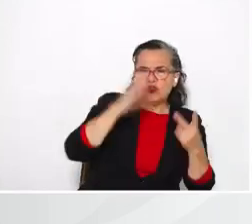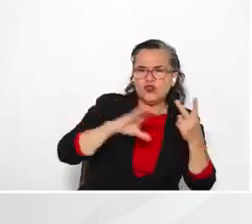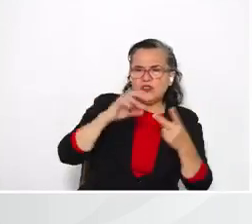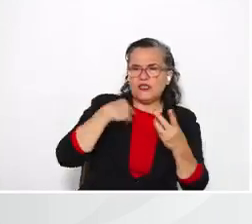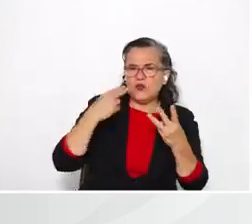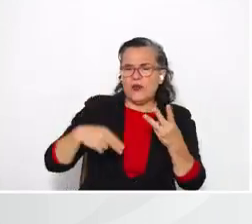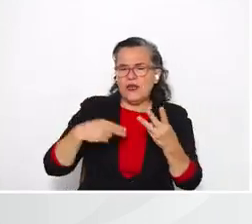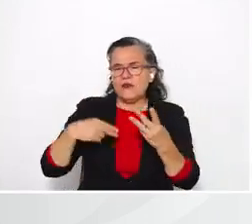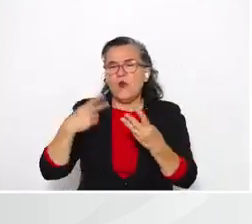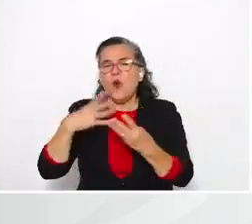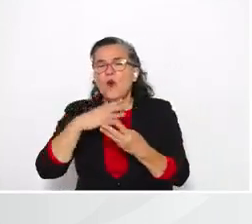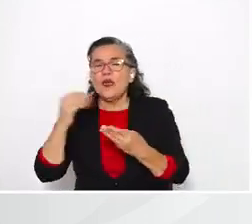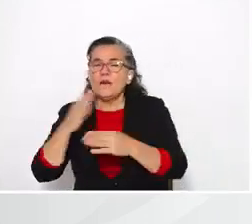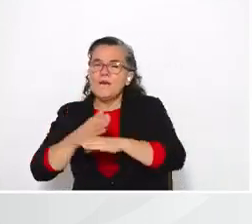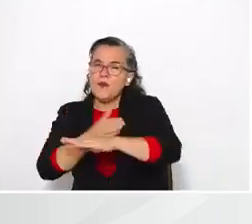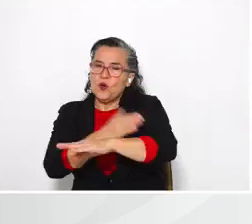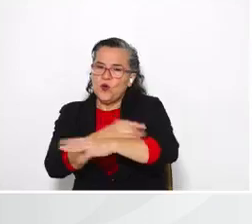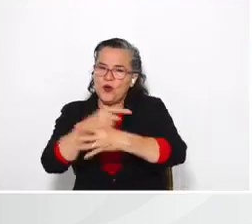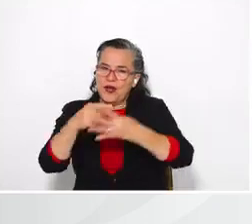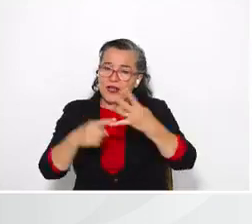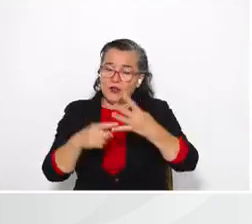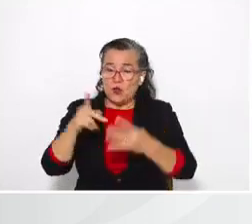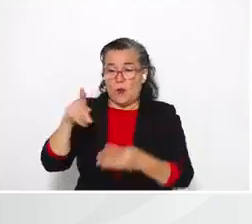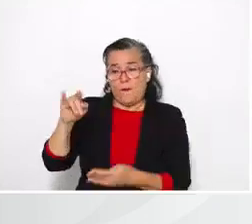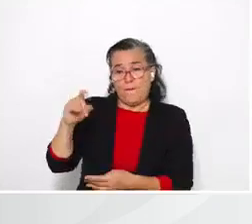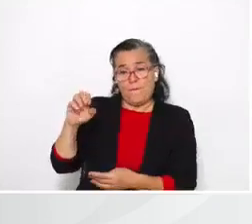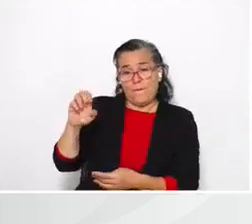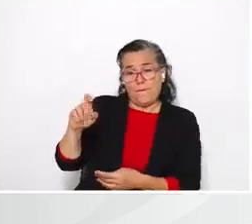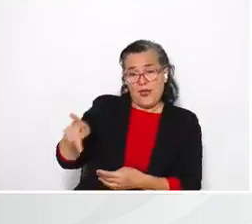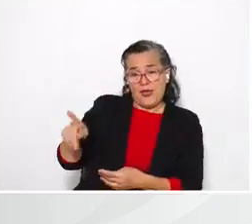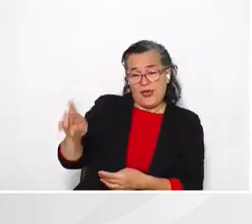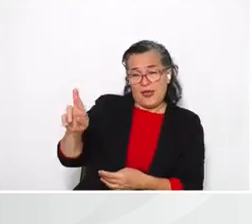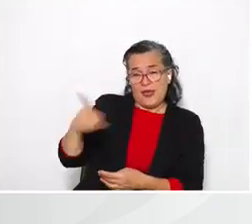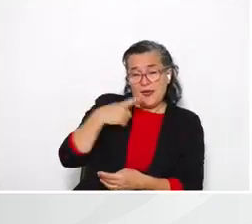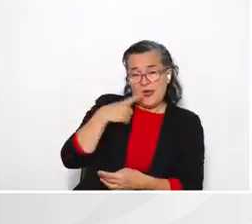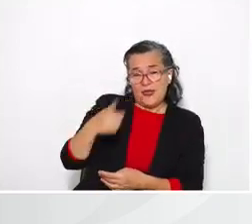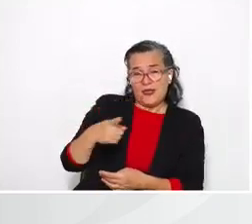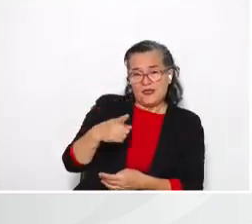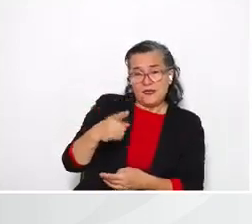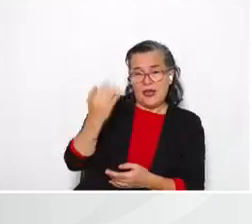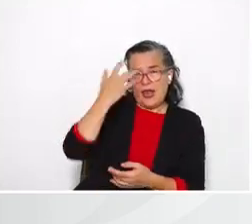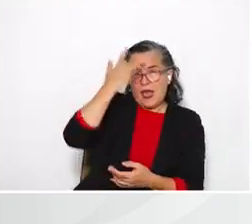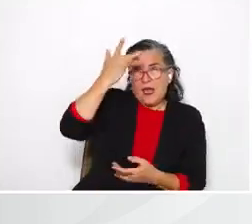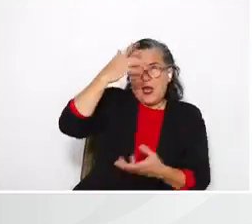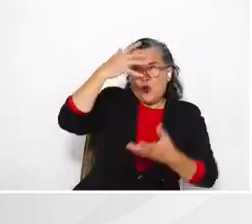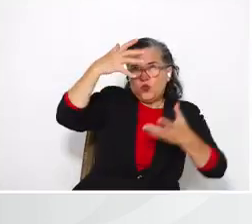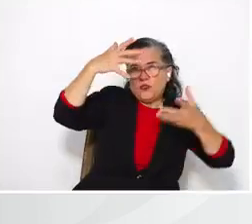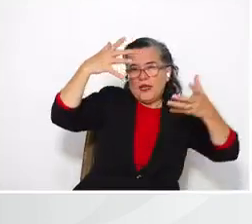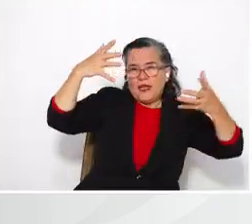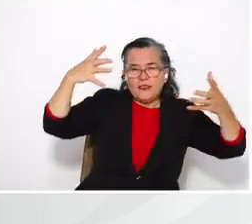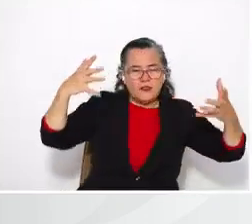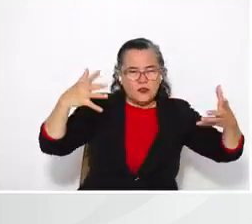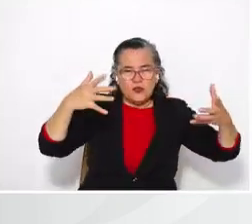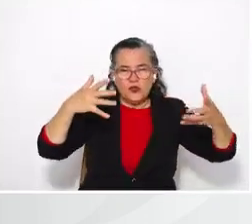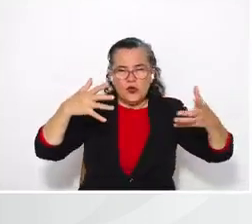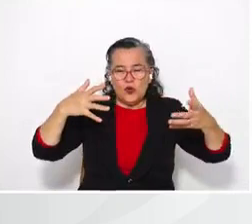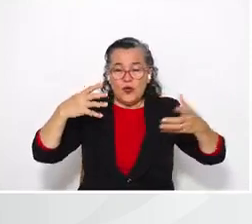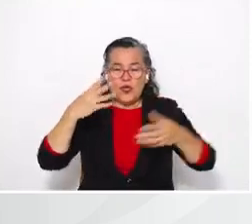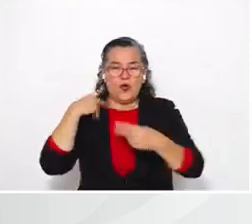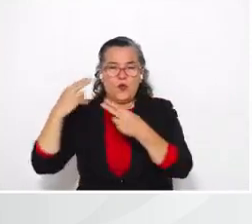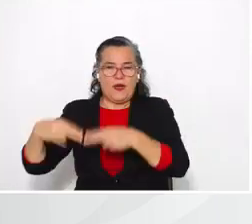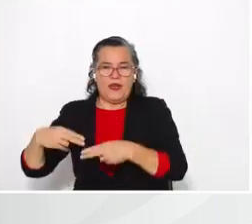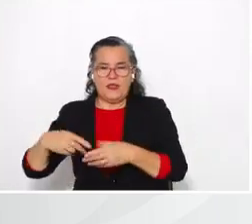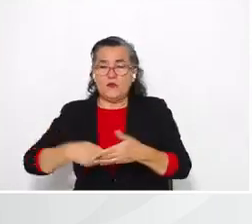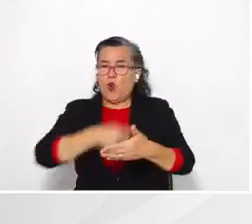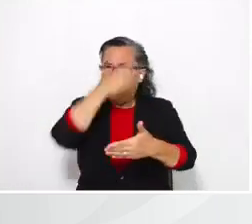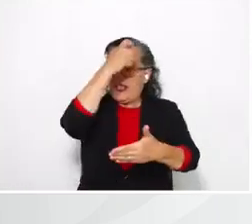el progreso. Pinker dice que la ilustración y el humanismo, la ilustración en el sentido estricto